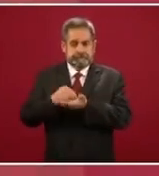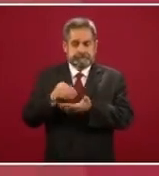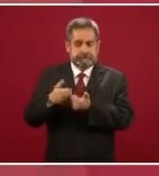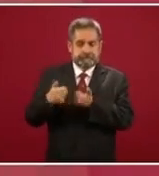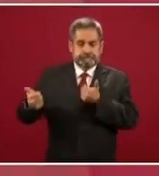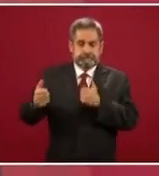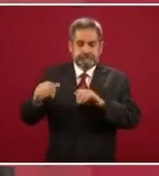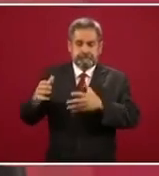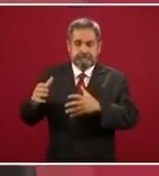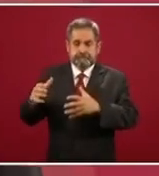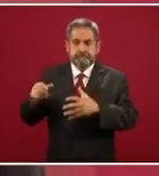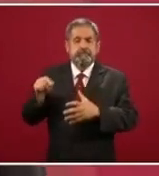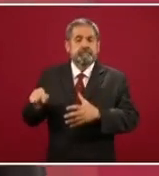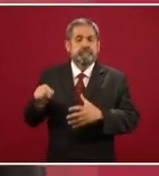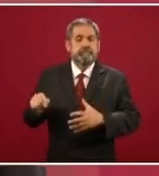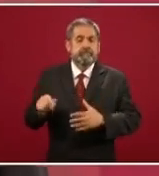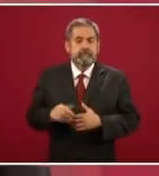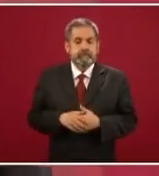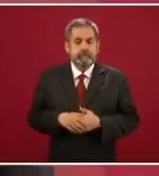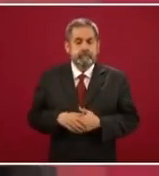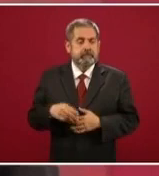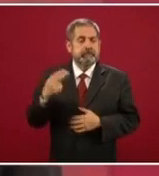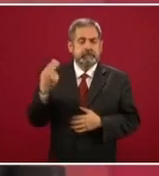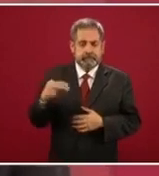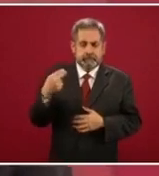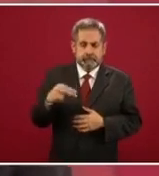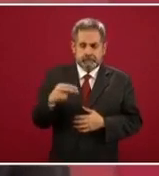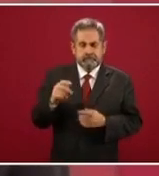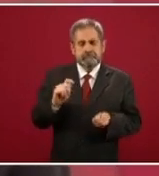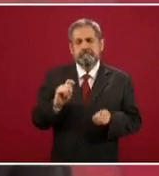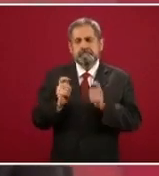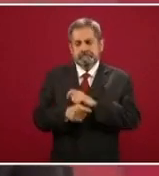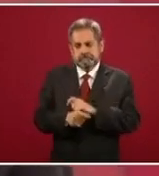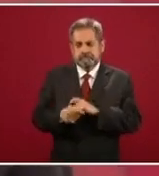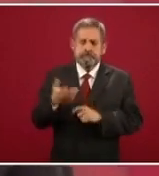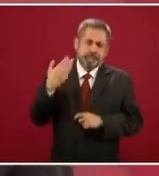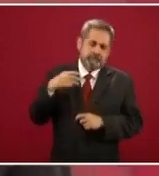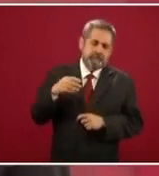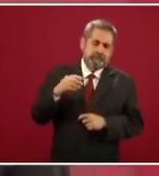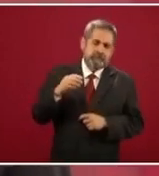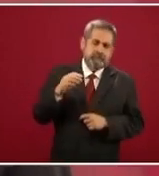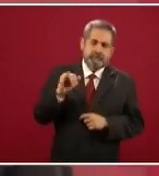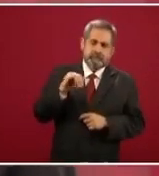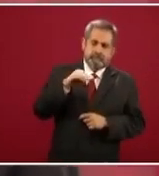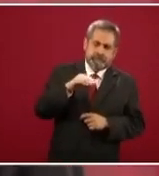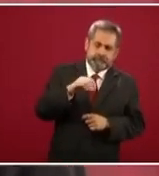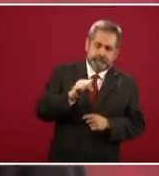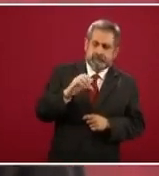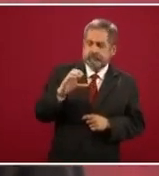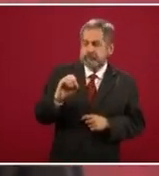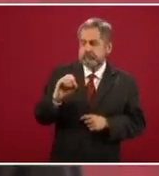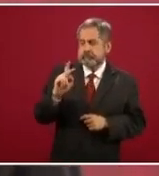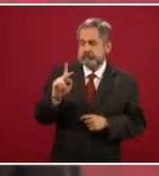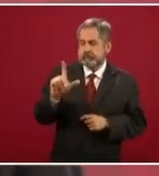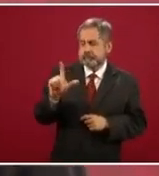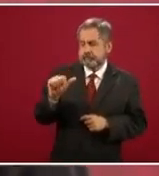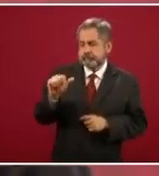Lo único que sucedió es que cambió de nombre. Primero era IMSS Coplamar, así